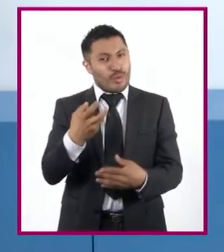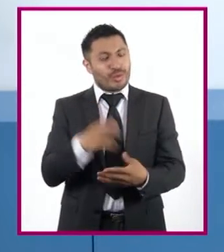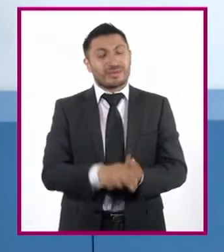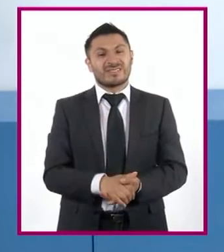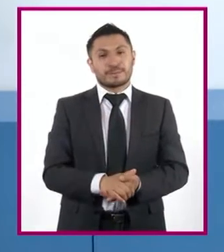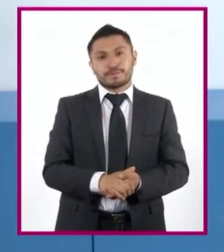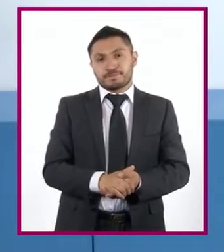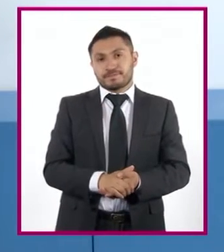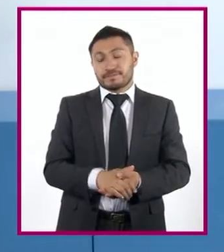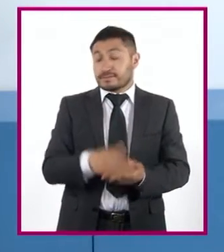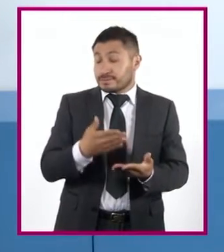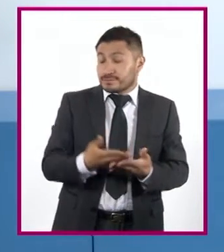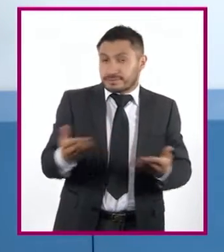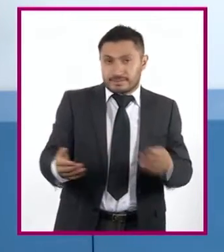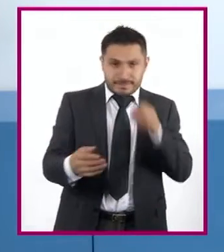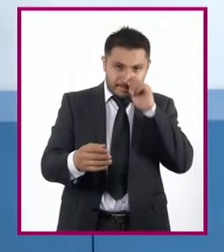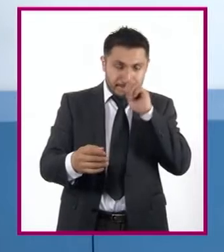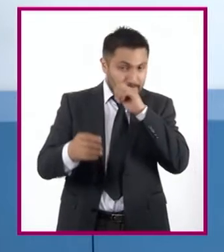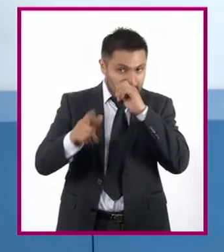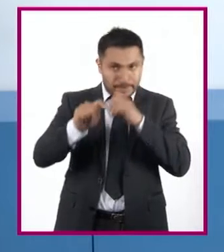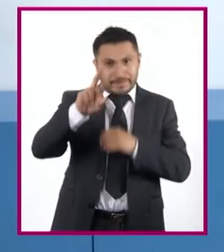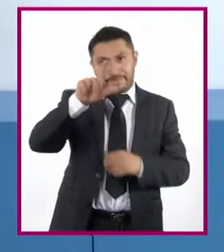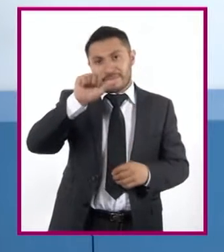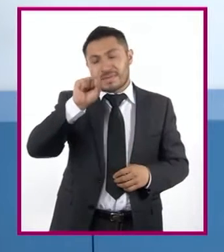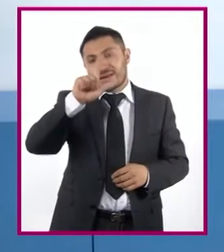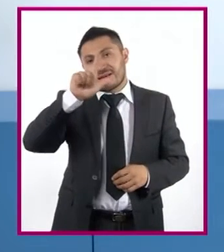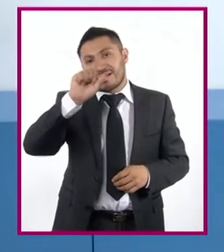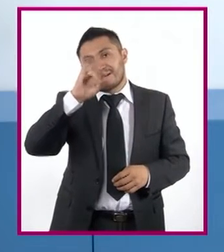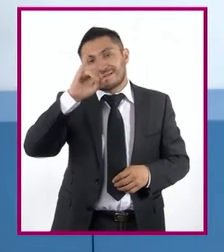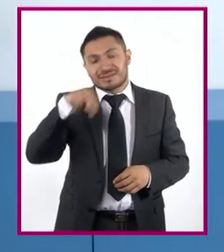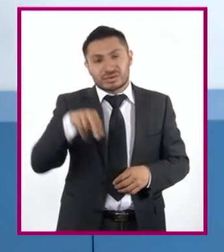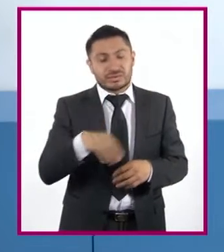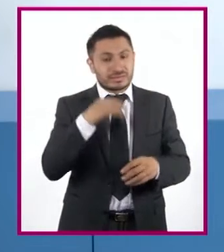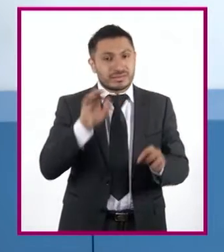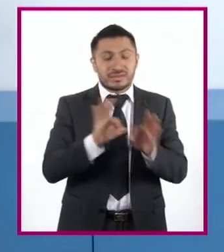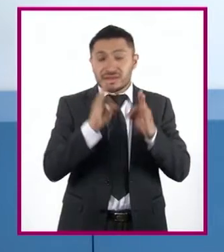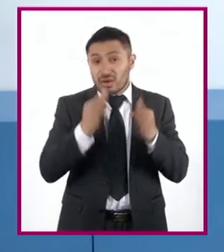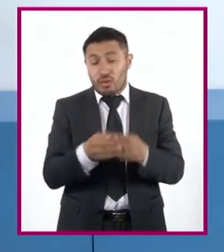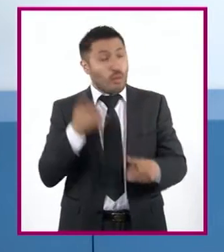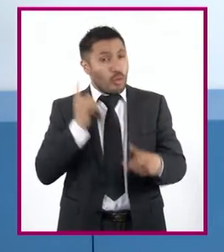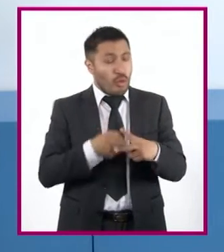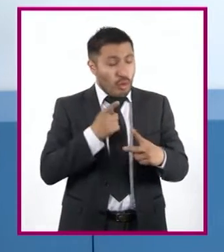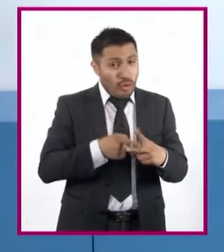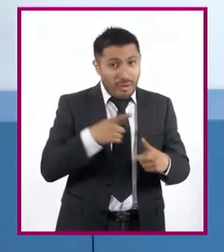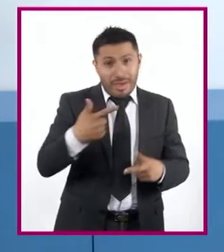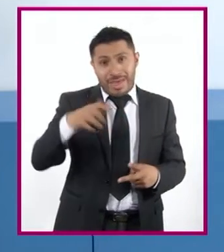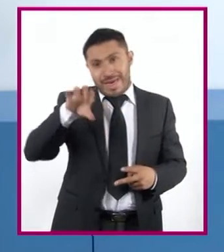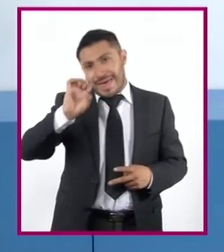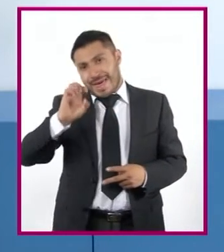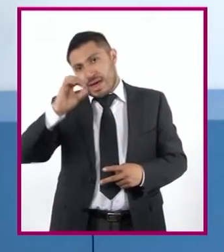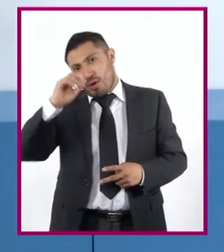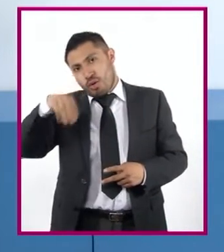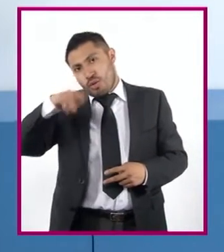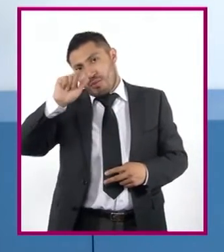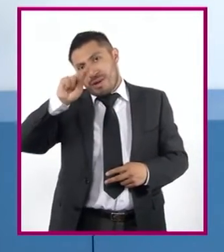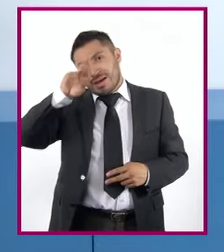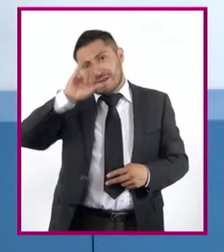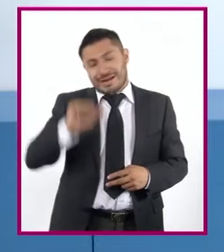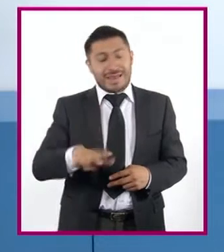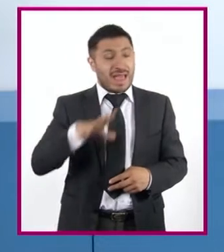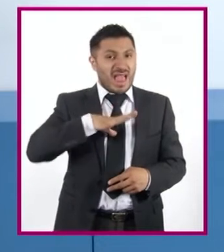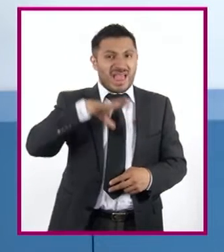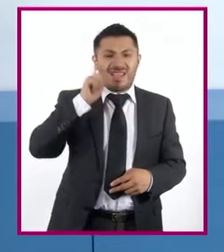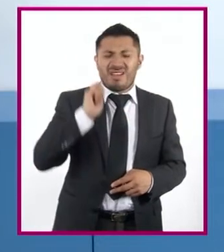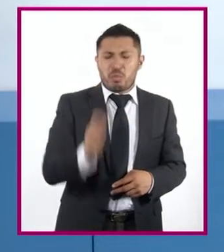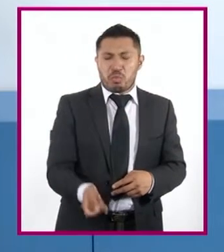Ahora bien, la traslación de figuras en el campo de la geometría, una rama de las matemáticas,